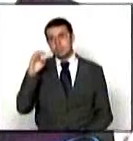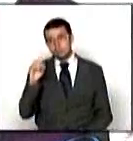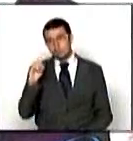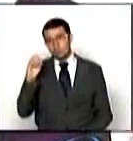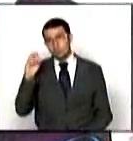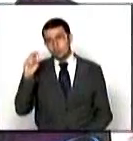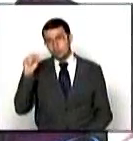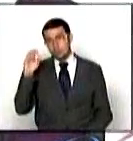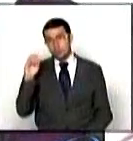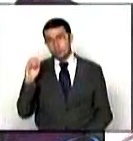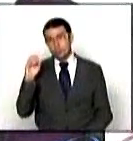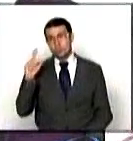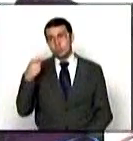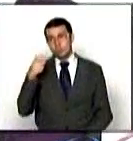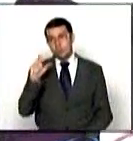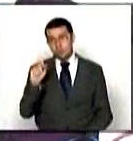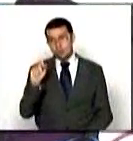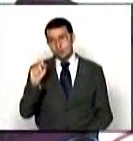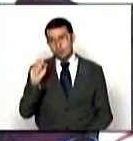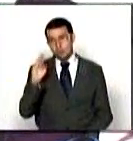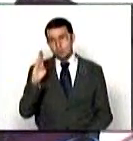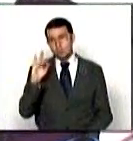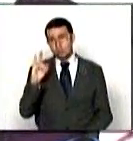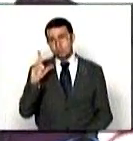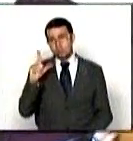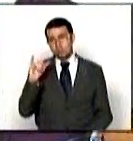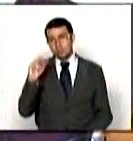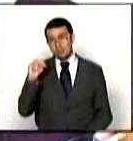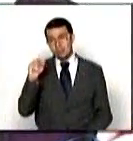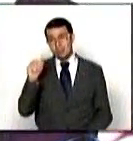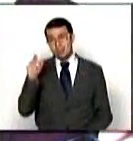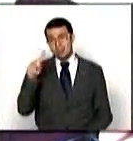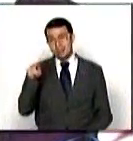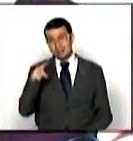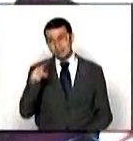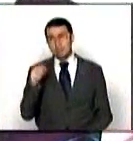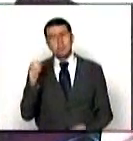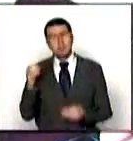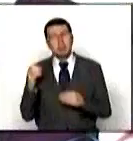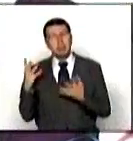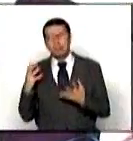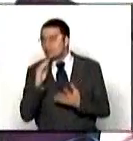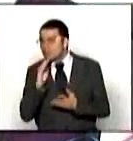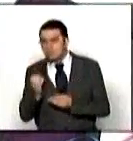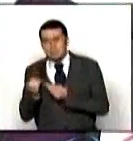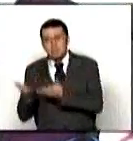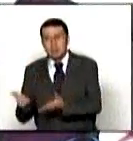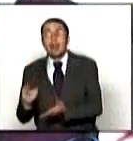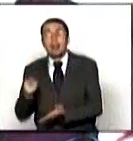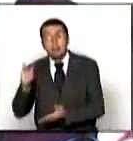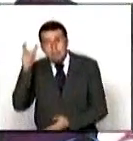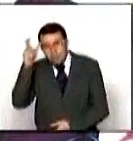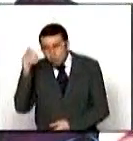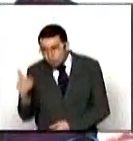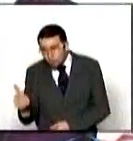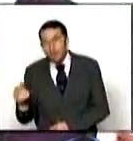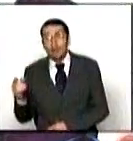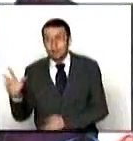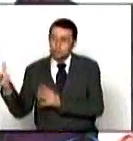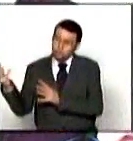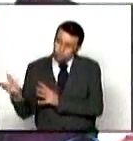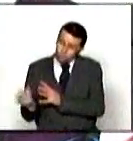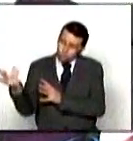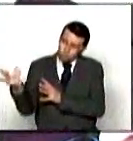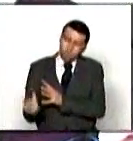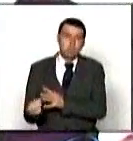no para un ser humano, y eso hace que cuando la consuman los niños atraviese el sistema digestivo, llegue a la sangre y nuestra policía se altera, no